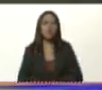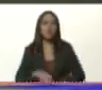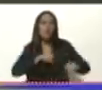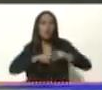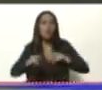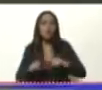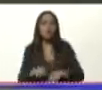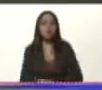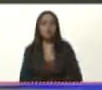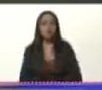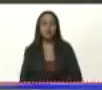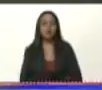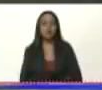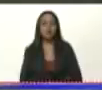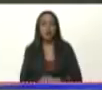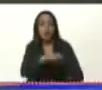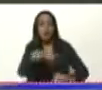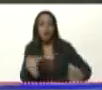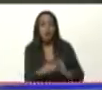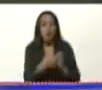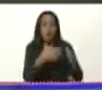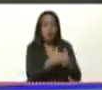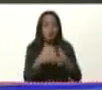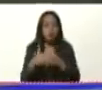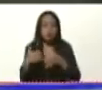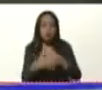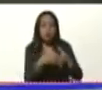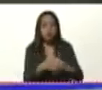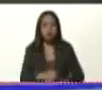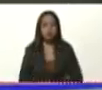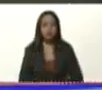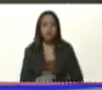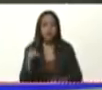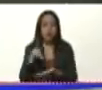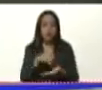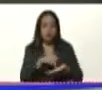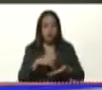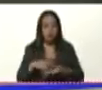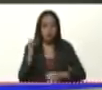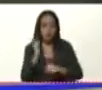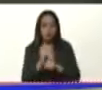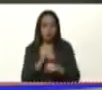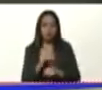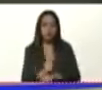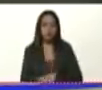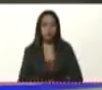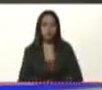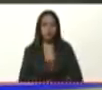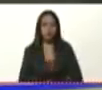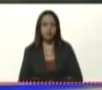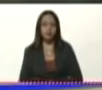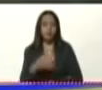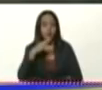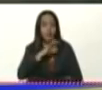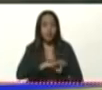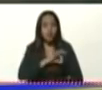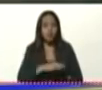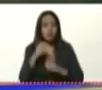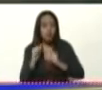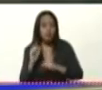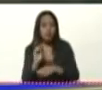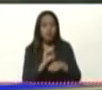coordinación, bueno, con todos los organismos que participaron en este trabajo, el Seguro Social, todos allí